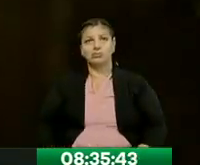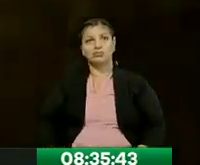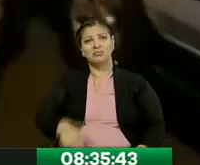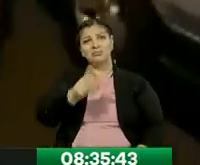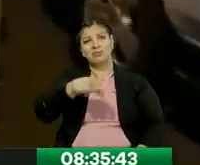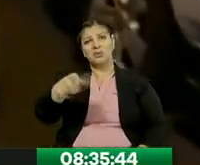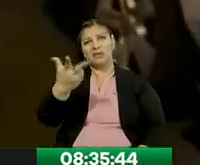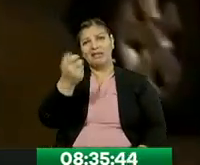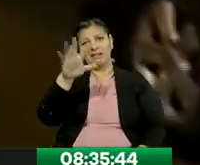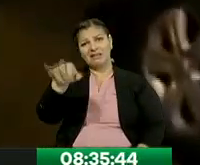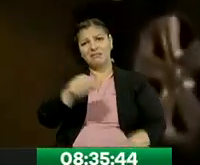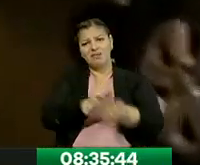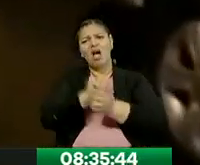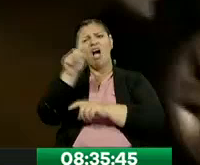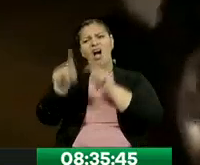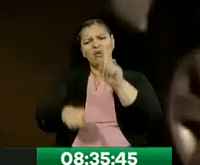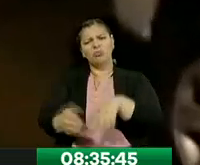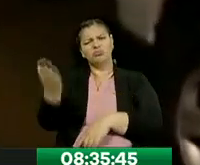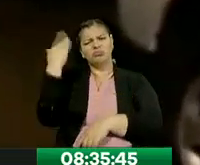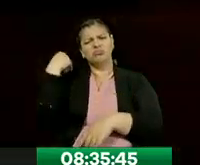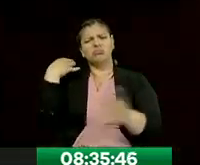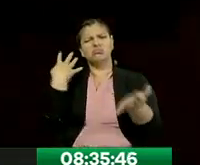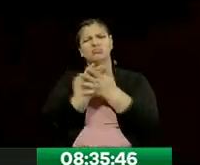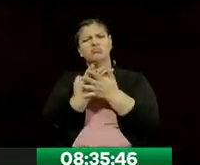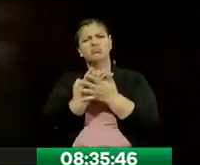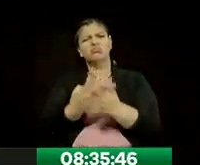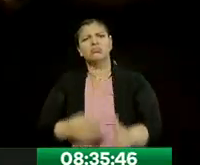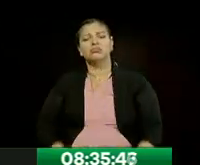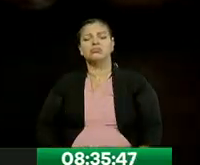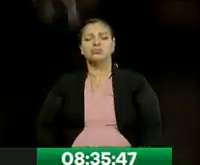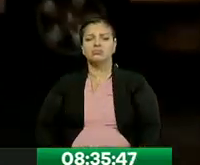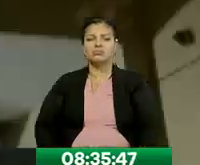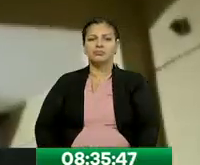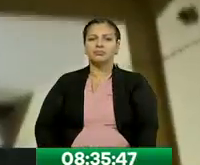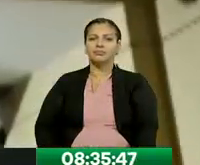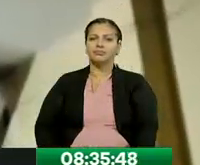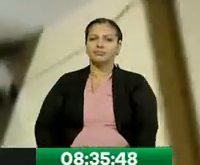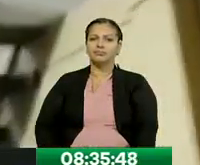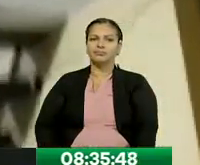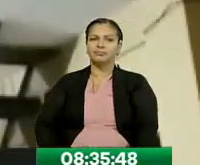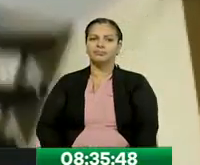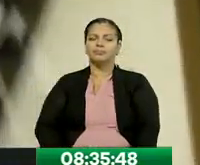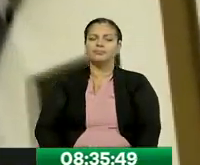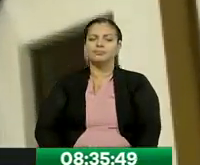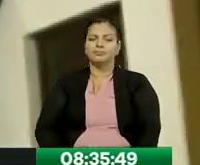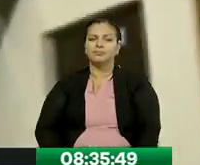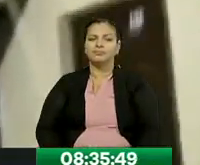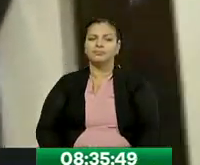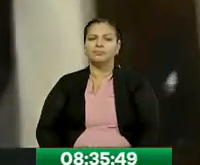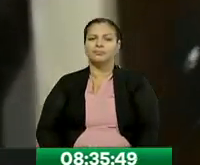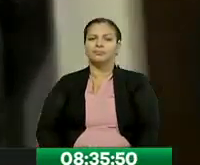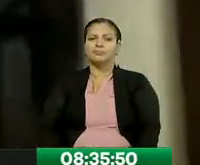judiciales y muchos de ellos son reincidentes en este tipo de delitos. Informó desde la ciudad de Cuenca Francisco Ramírez.